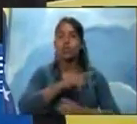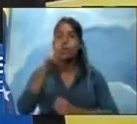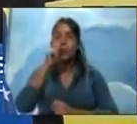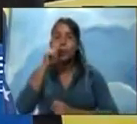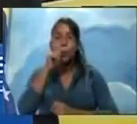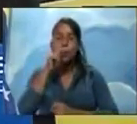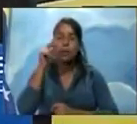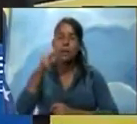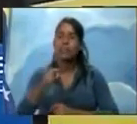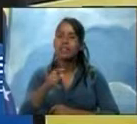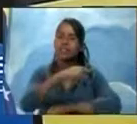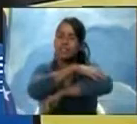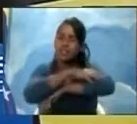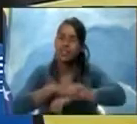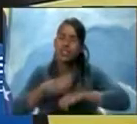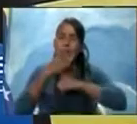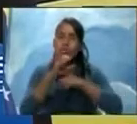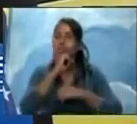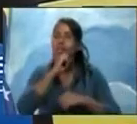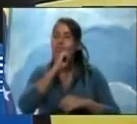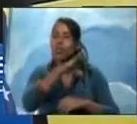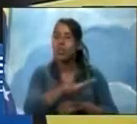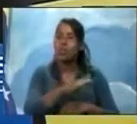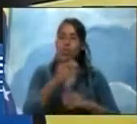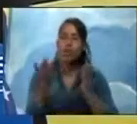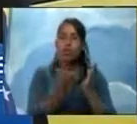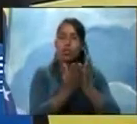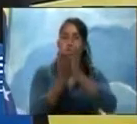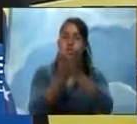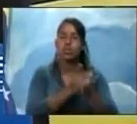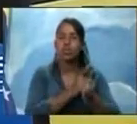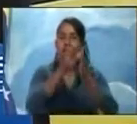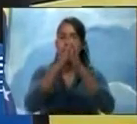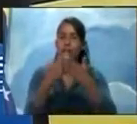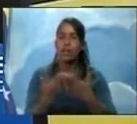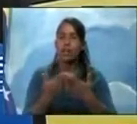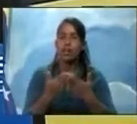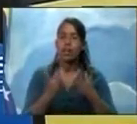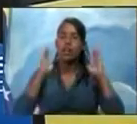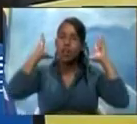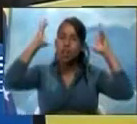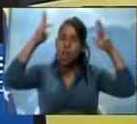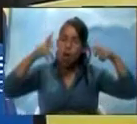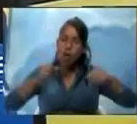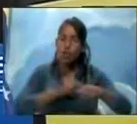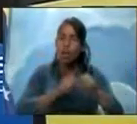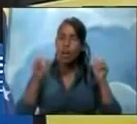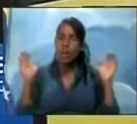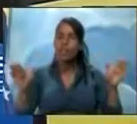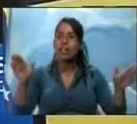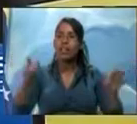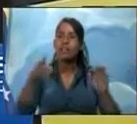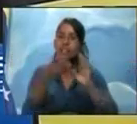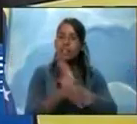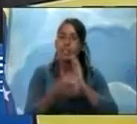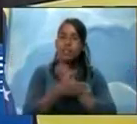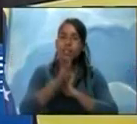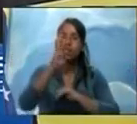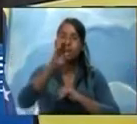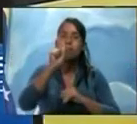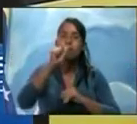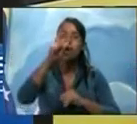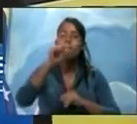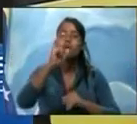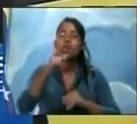bestia, según historiadores, según los estudiosos de la Biblia, el león con alas de águila representa a Babilonia con sus